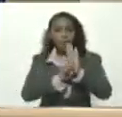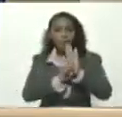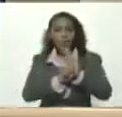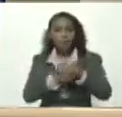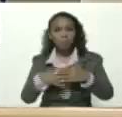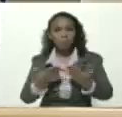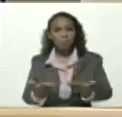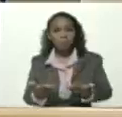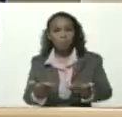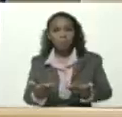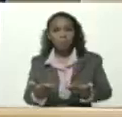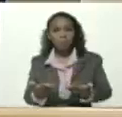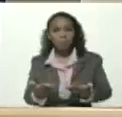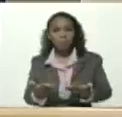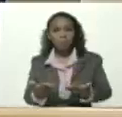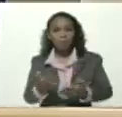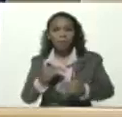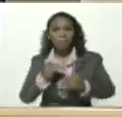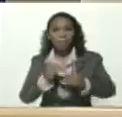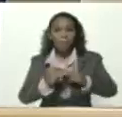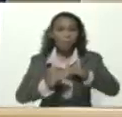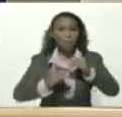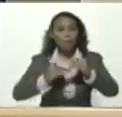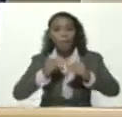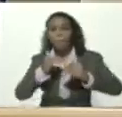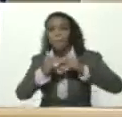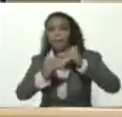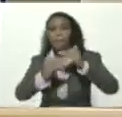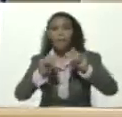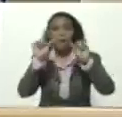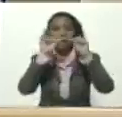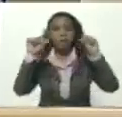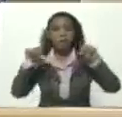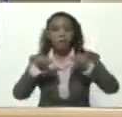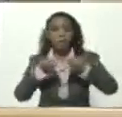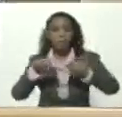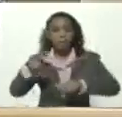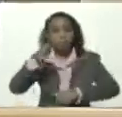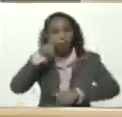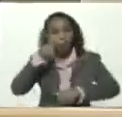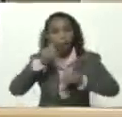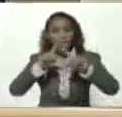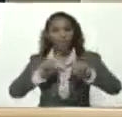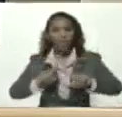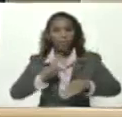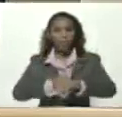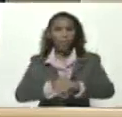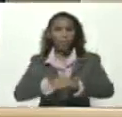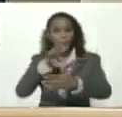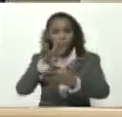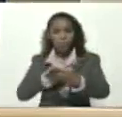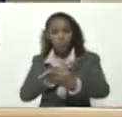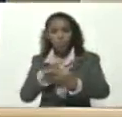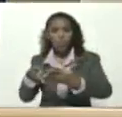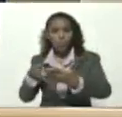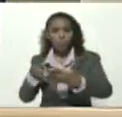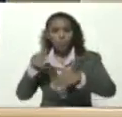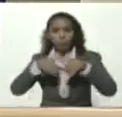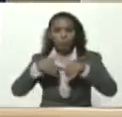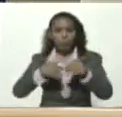que se va escalando los sistemas de seguridad en los distintos momentos del cronograma electoral.